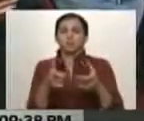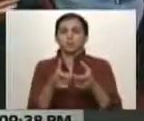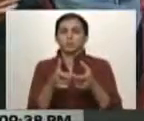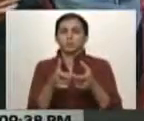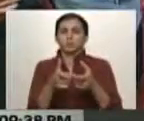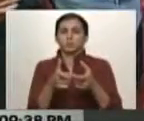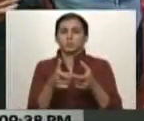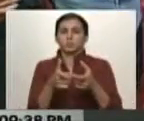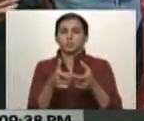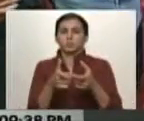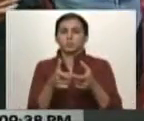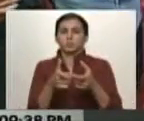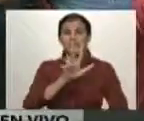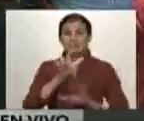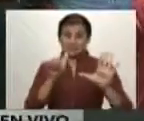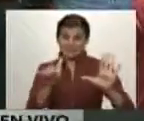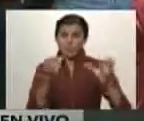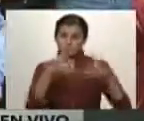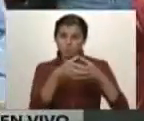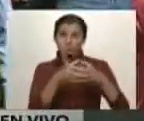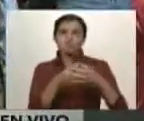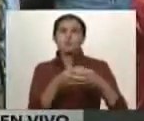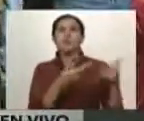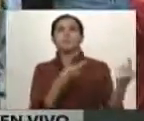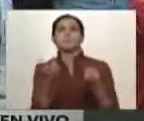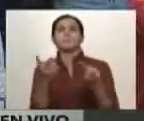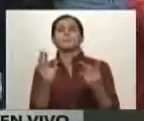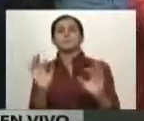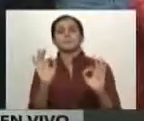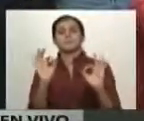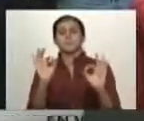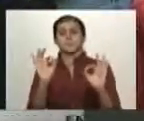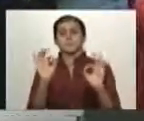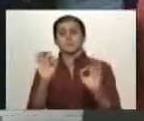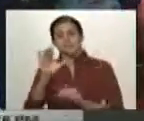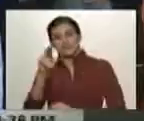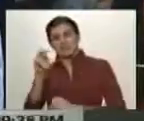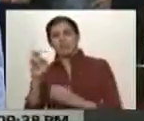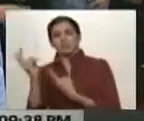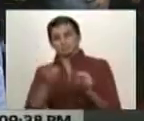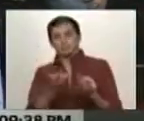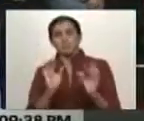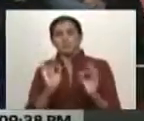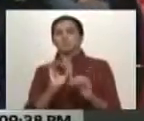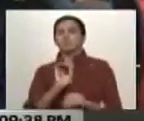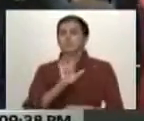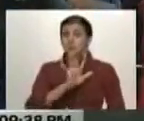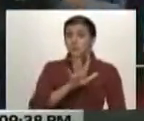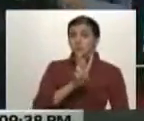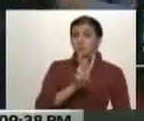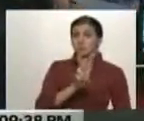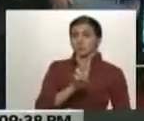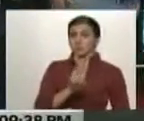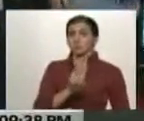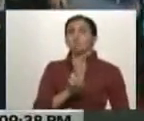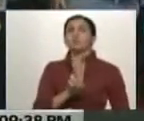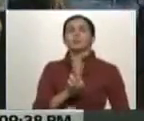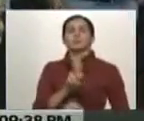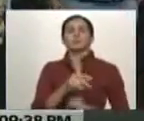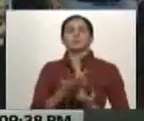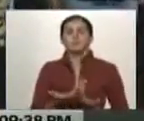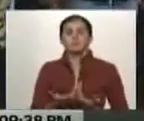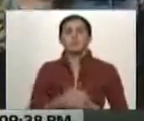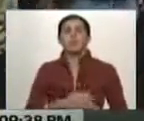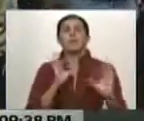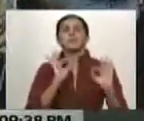el salón hay veintiséis de los cuales son invitados especiales del consejo nacional electoral y 52 de ellos son invitados por